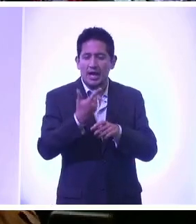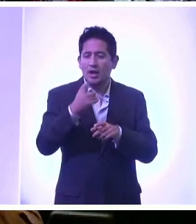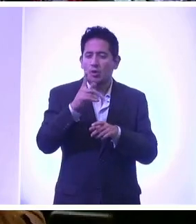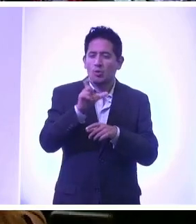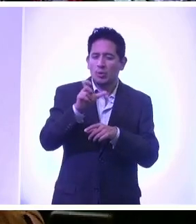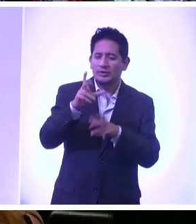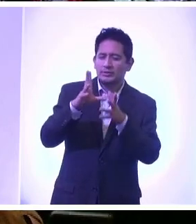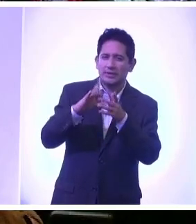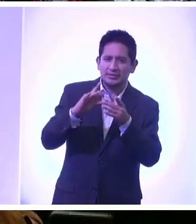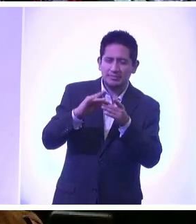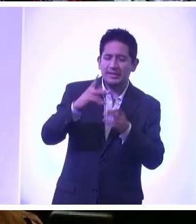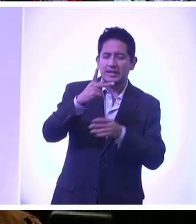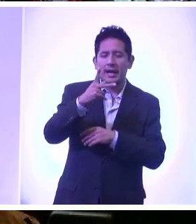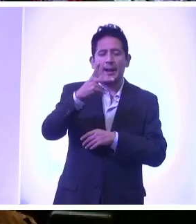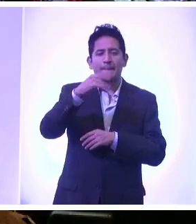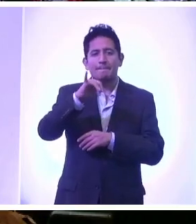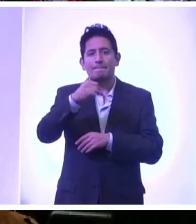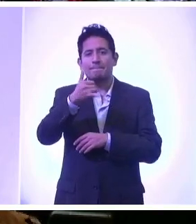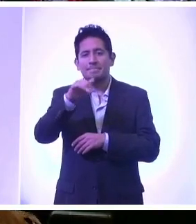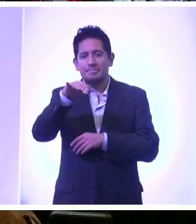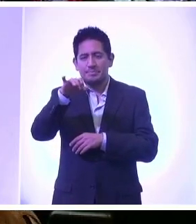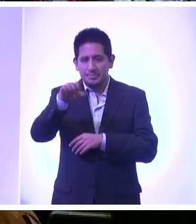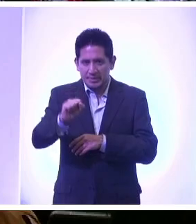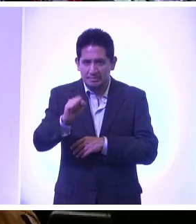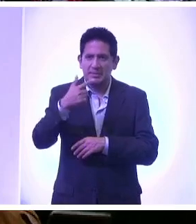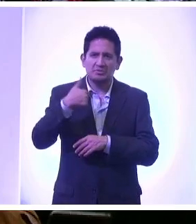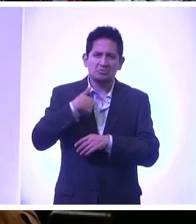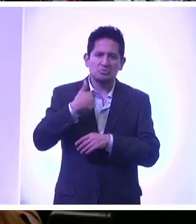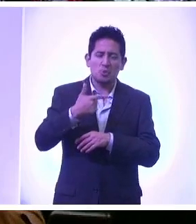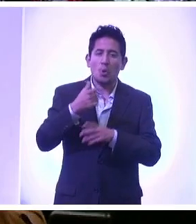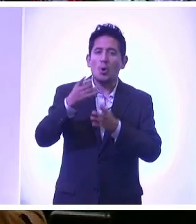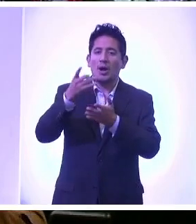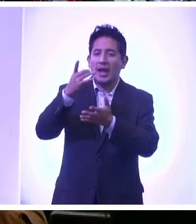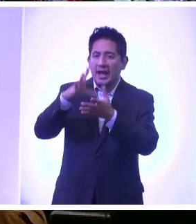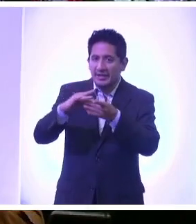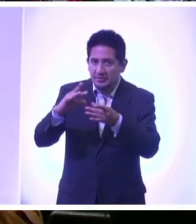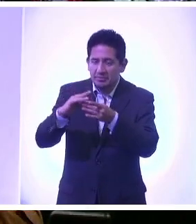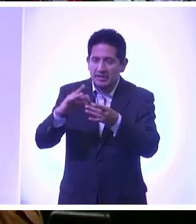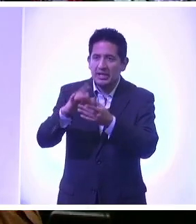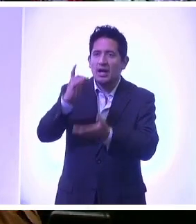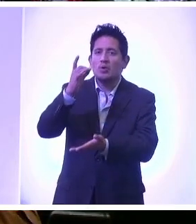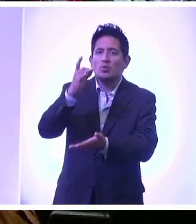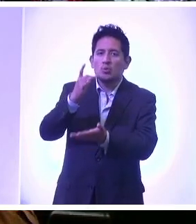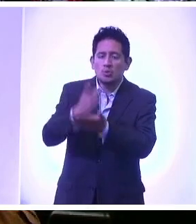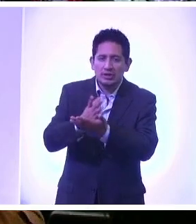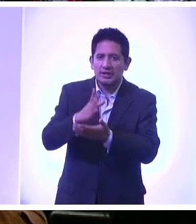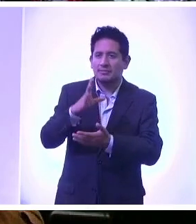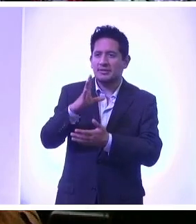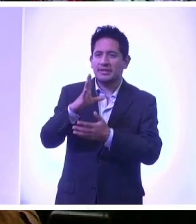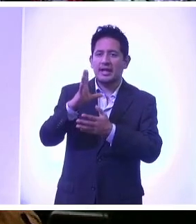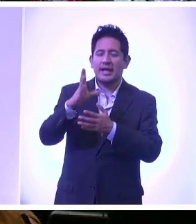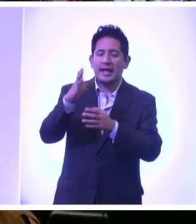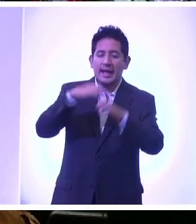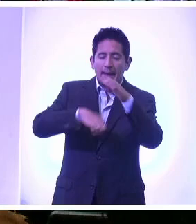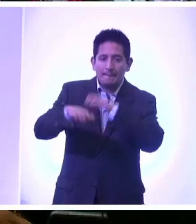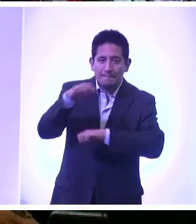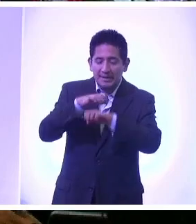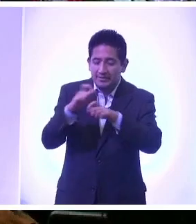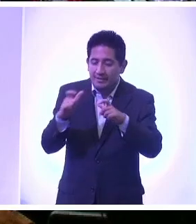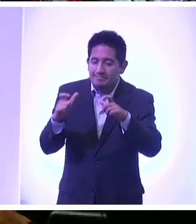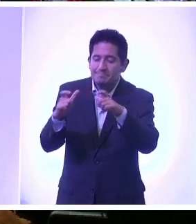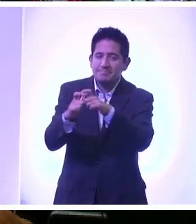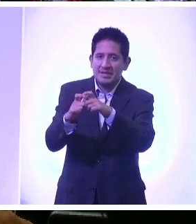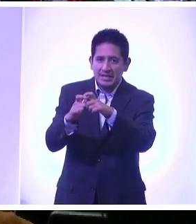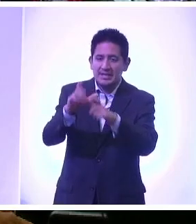transnacionales las micro pequeñas y medianas empresas son las que mueven el 98 de la economía del